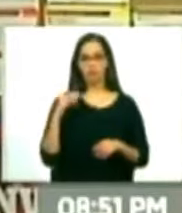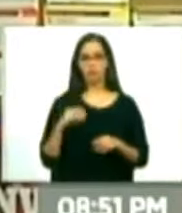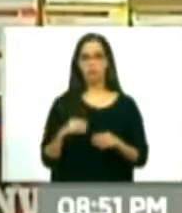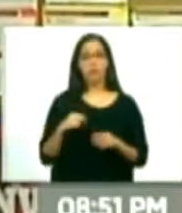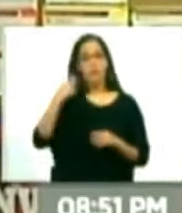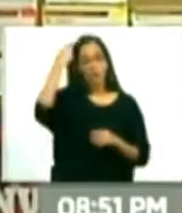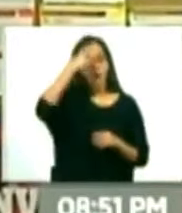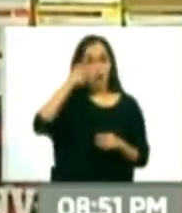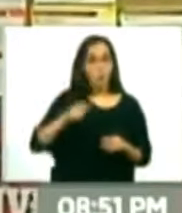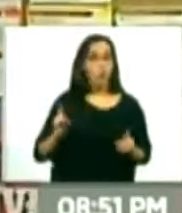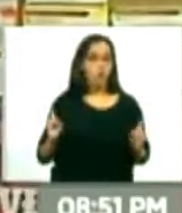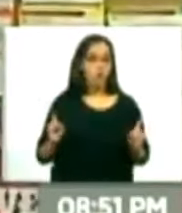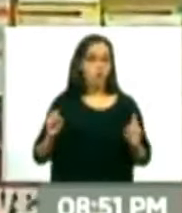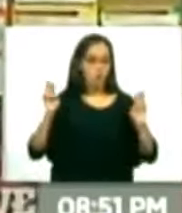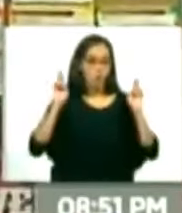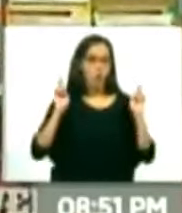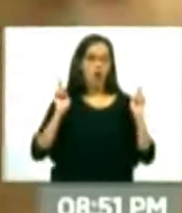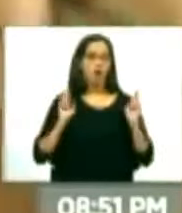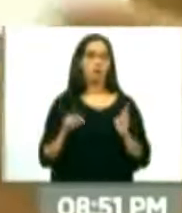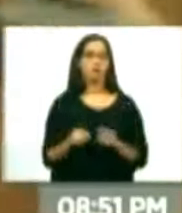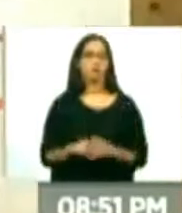pues, ojalá.